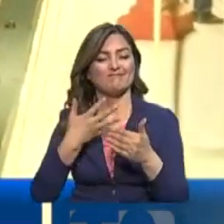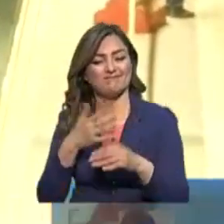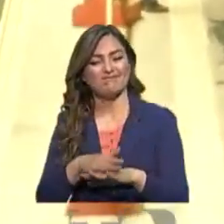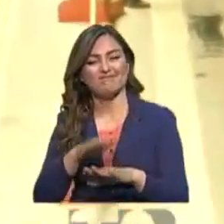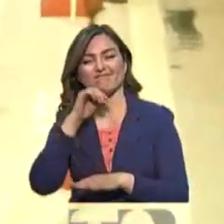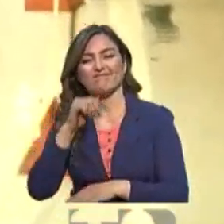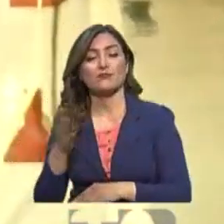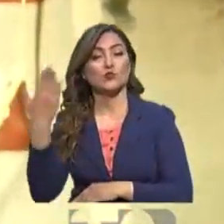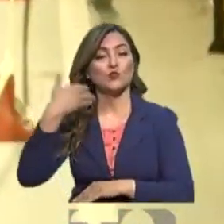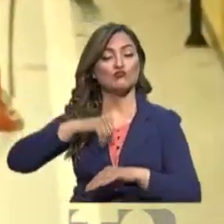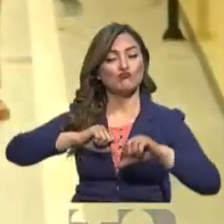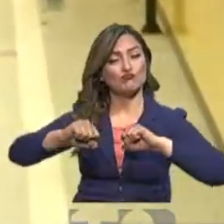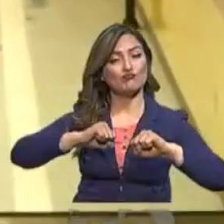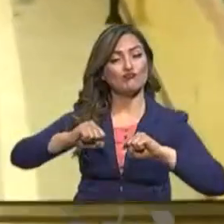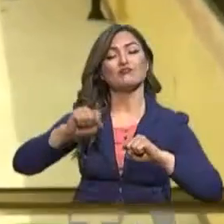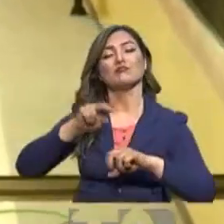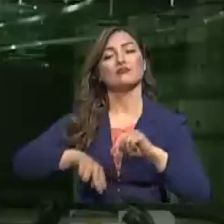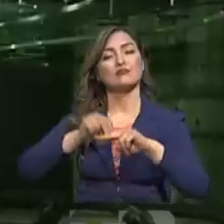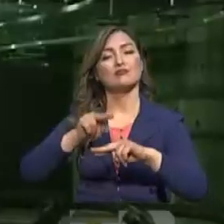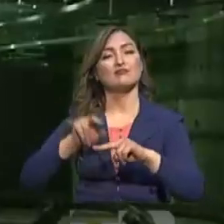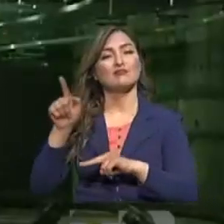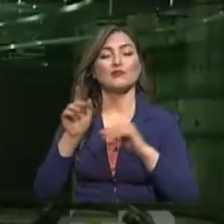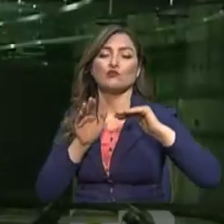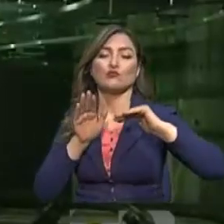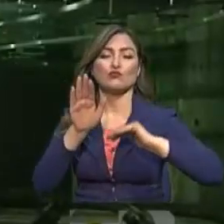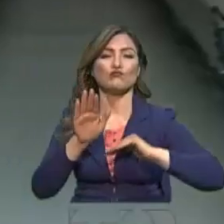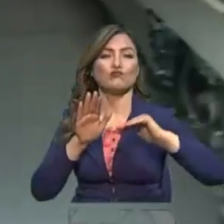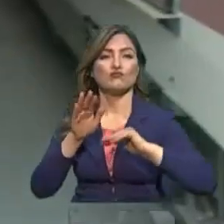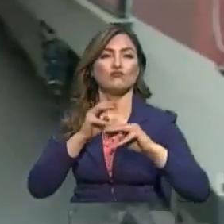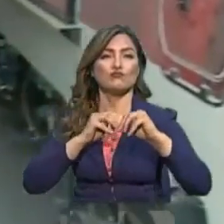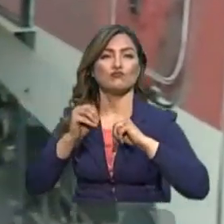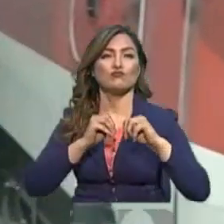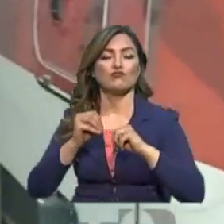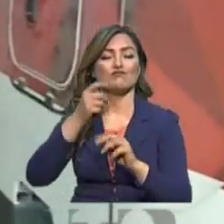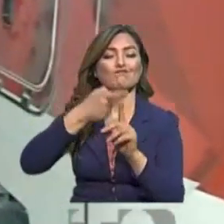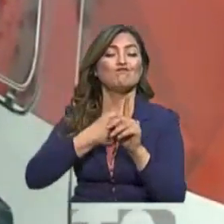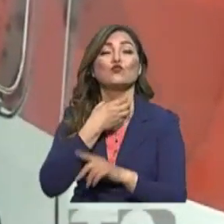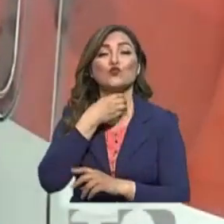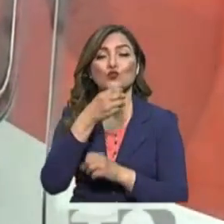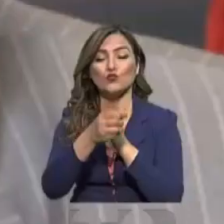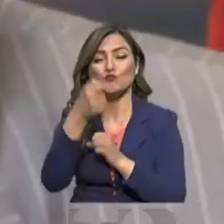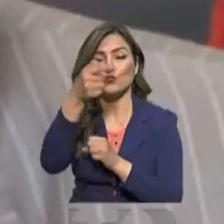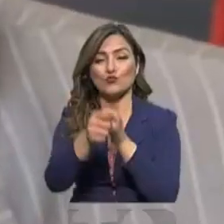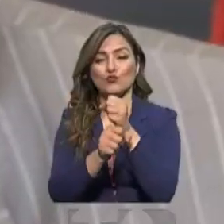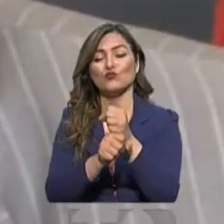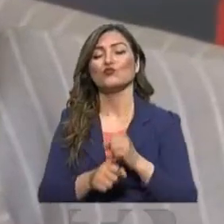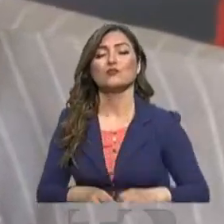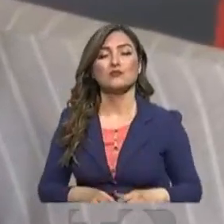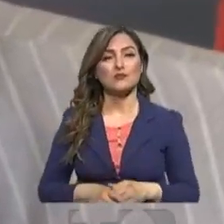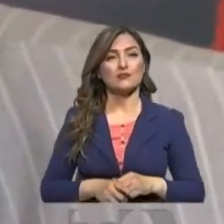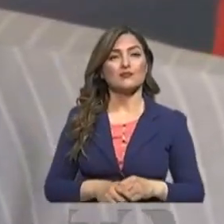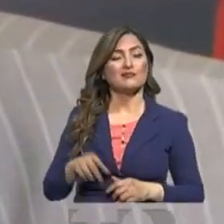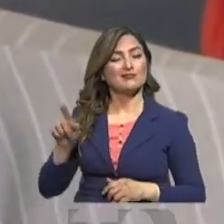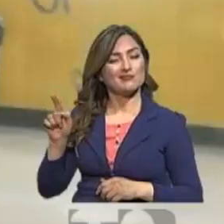Las anteriores gestiones de la obra más grande de Quito se comprometieron a entregar el metro para el mes de agosto del próximo año. Pero